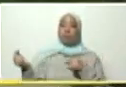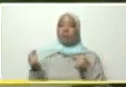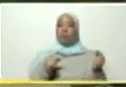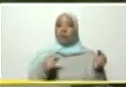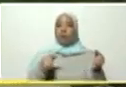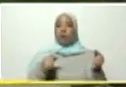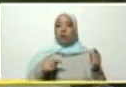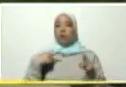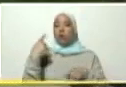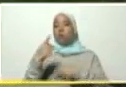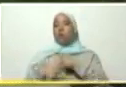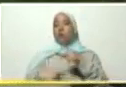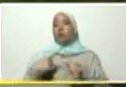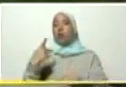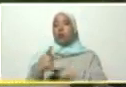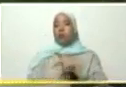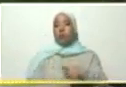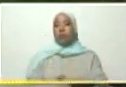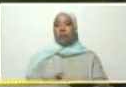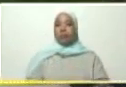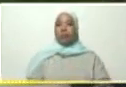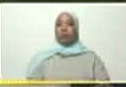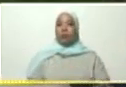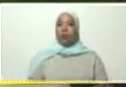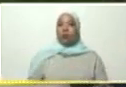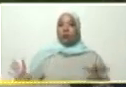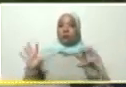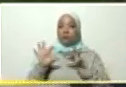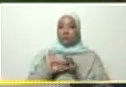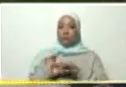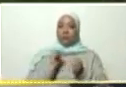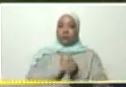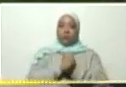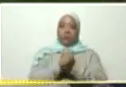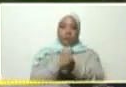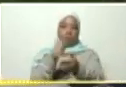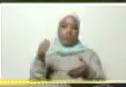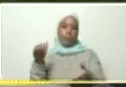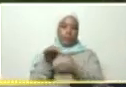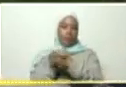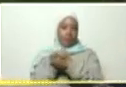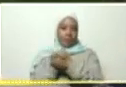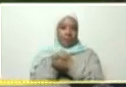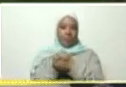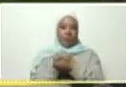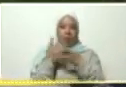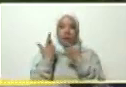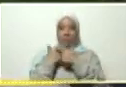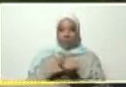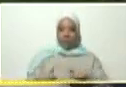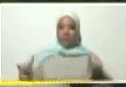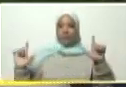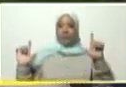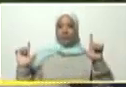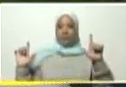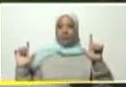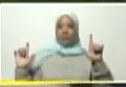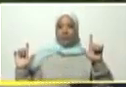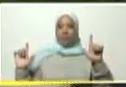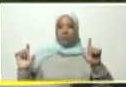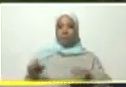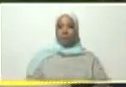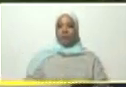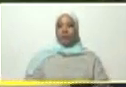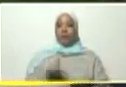uno hizo su proceso de manera unitaria cariñosa solidaria libre y cada uno